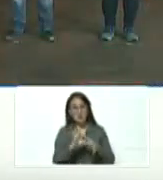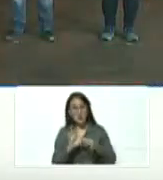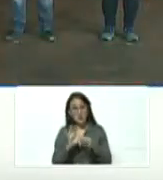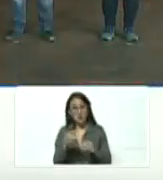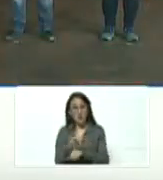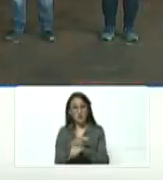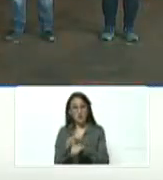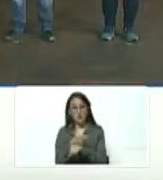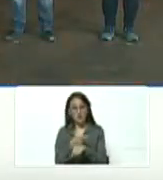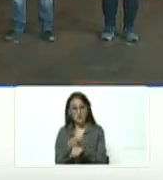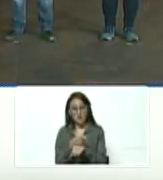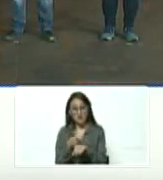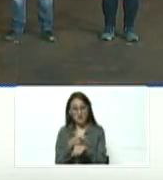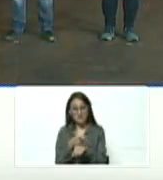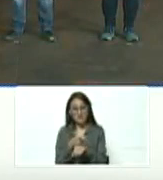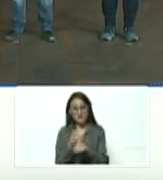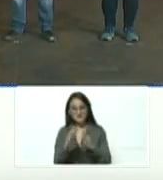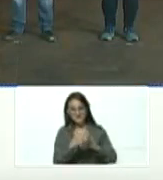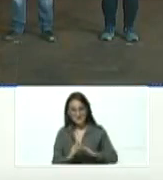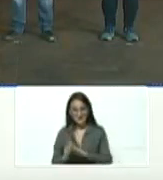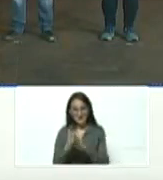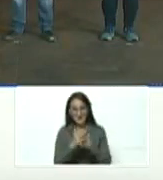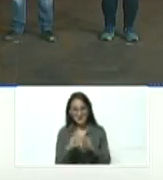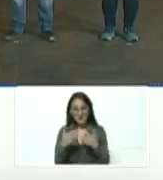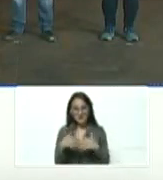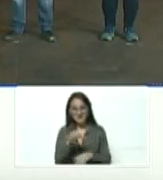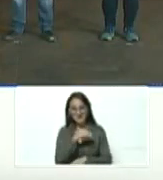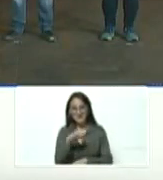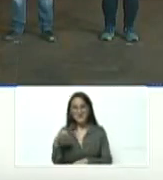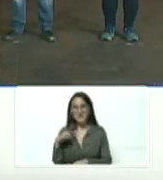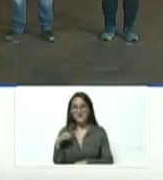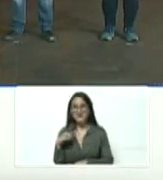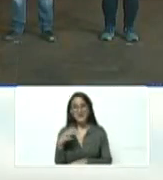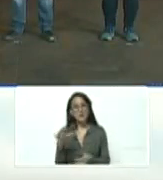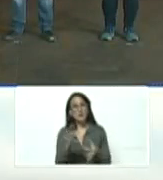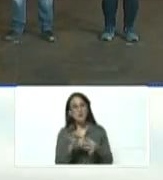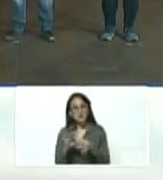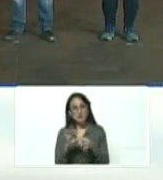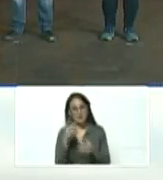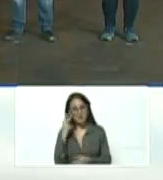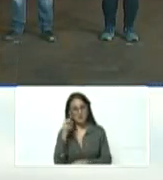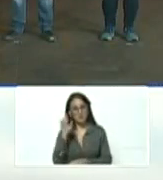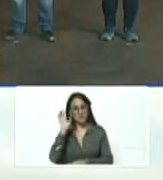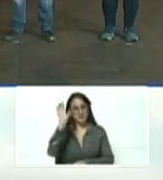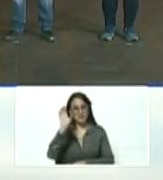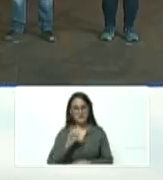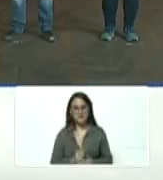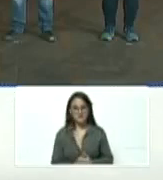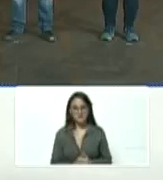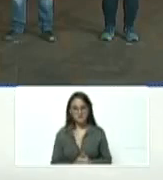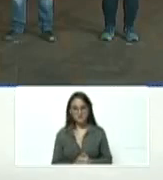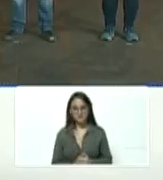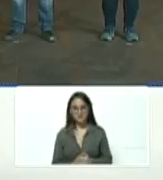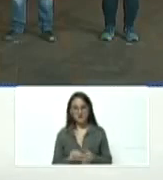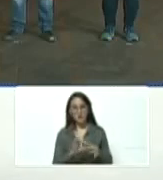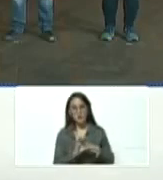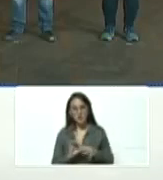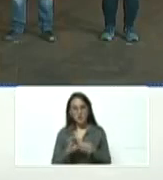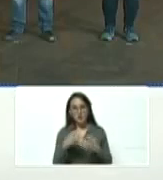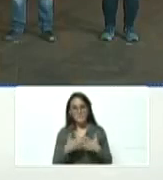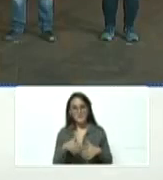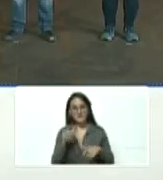gobierno, de las comunas y de la empresa privada, es la unión por el país. Es la unión con los empresarios